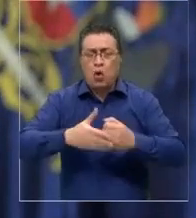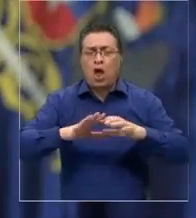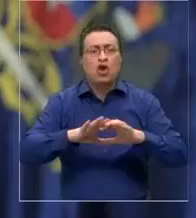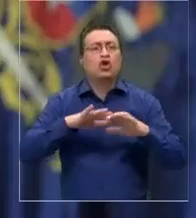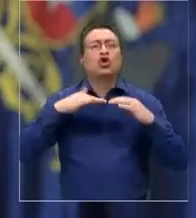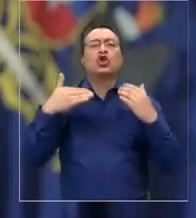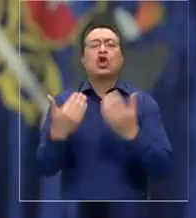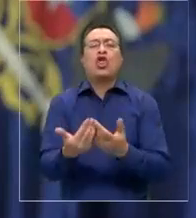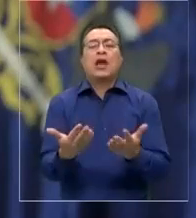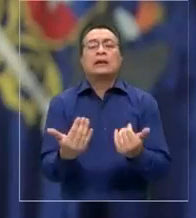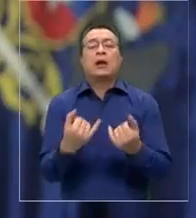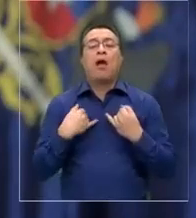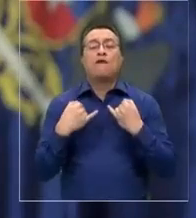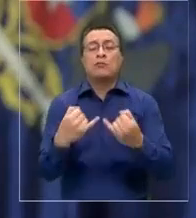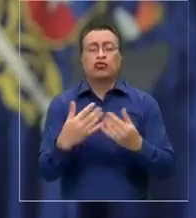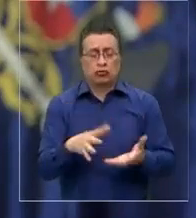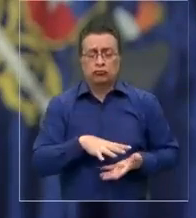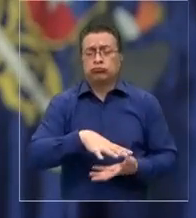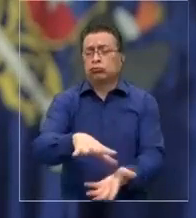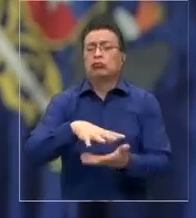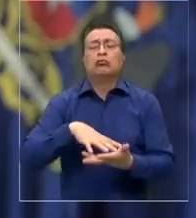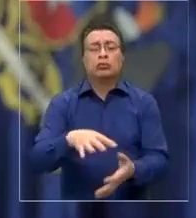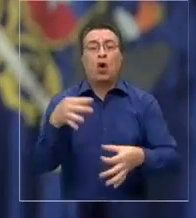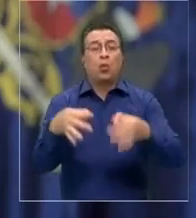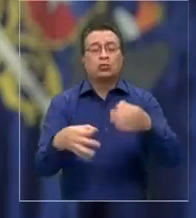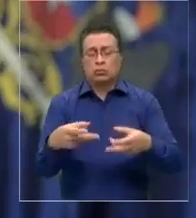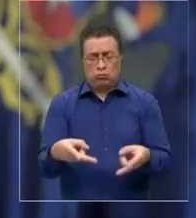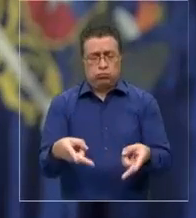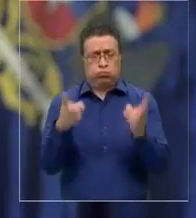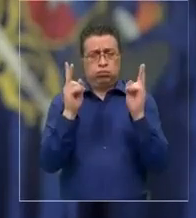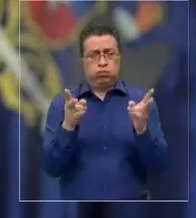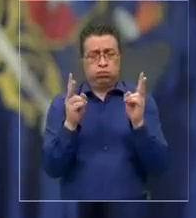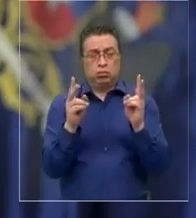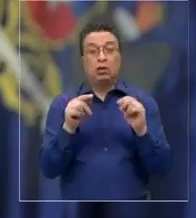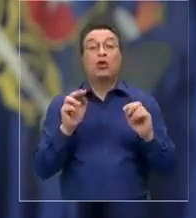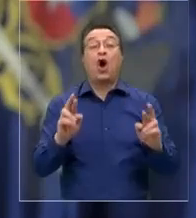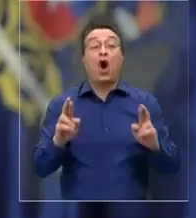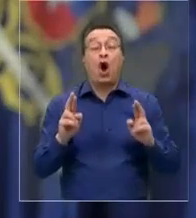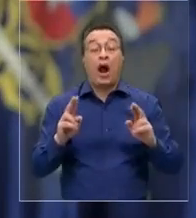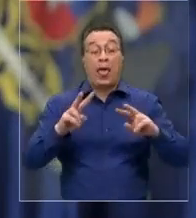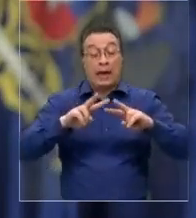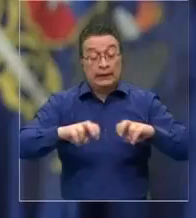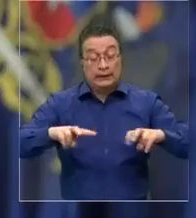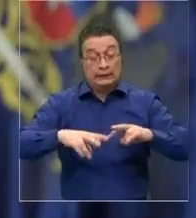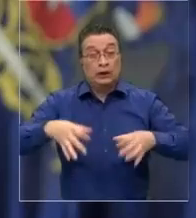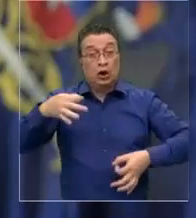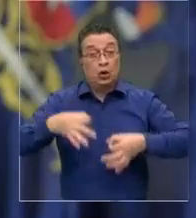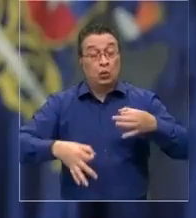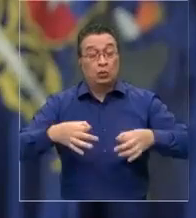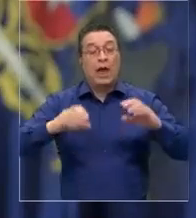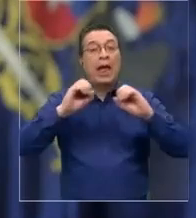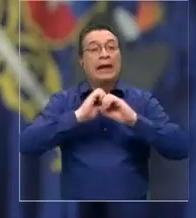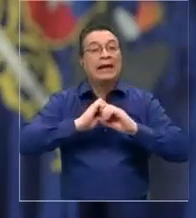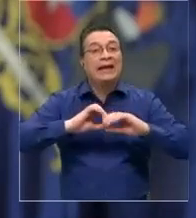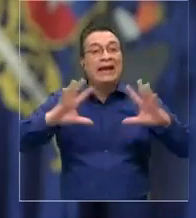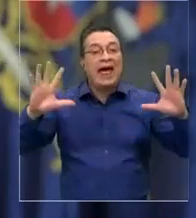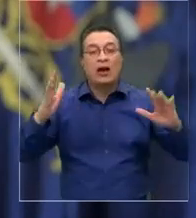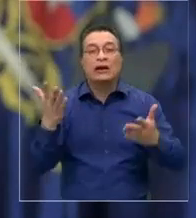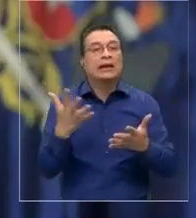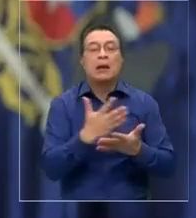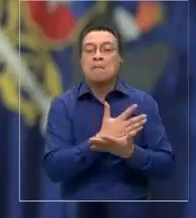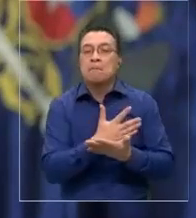los requerimientos de información solicitados por la justicia. Espero que el proceso de investigación judicial esclarezca los